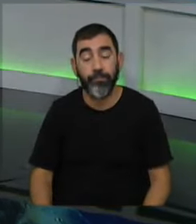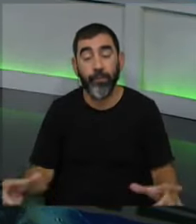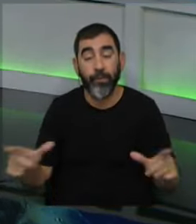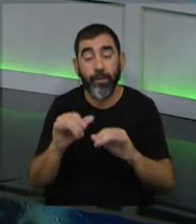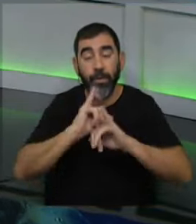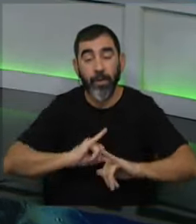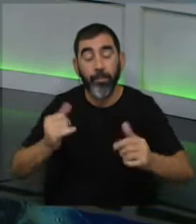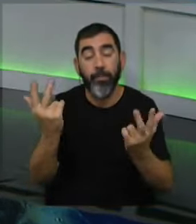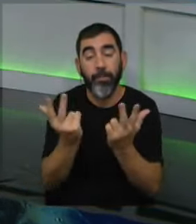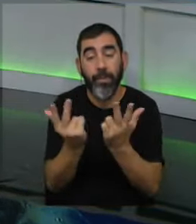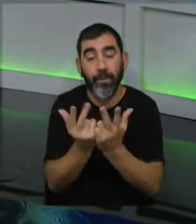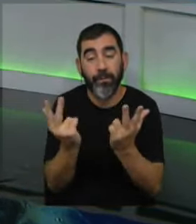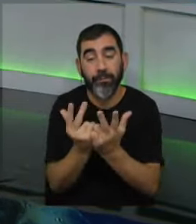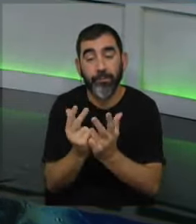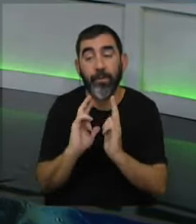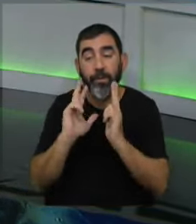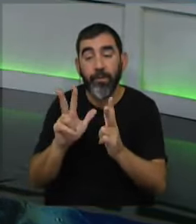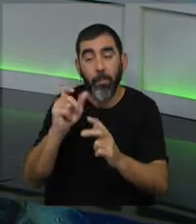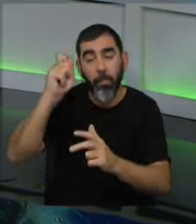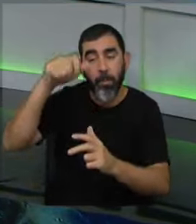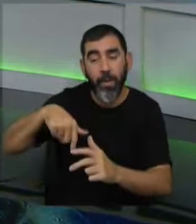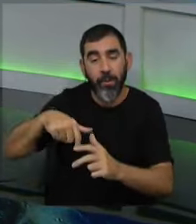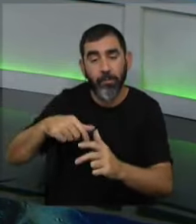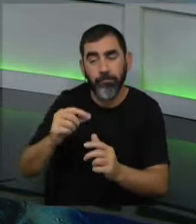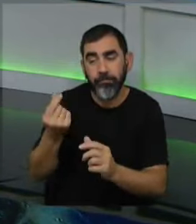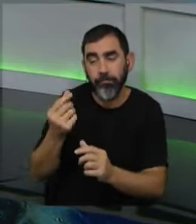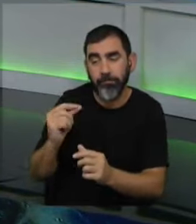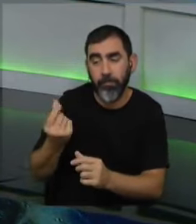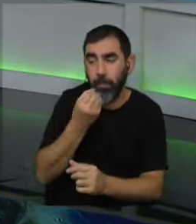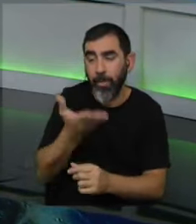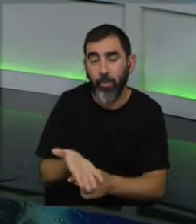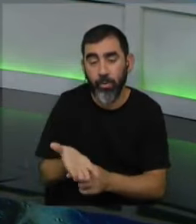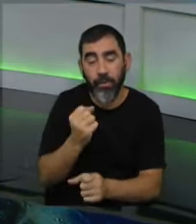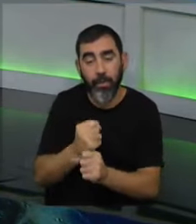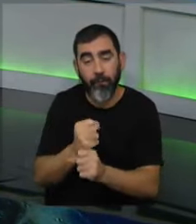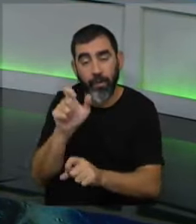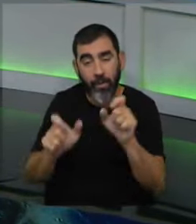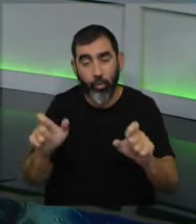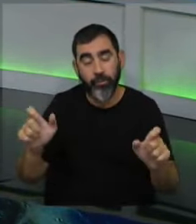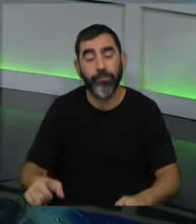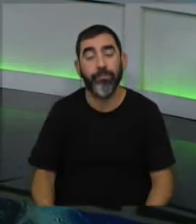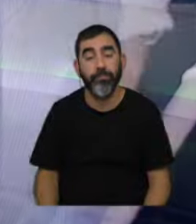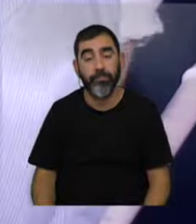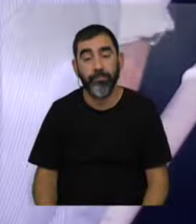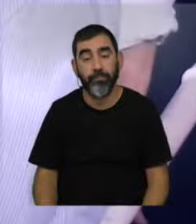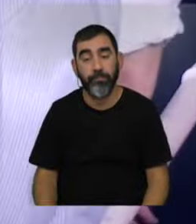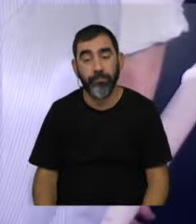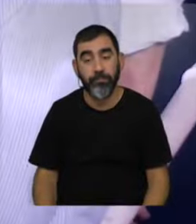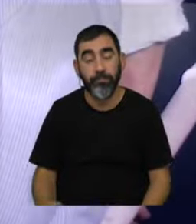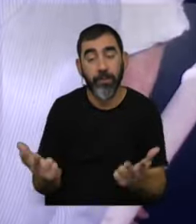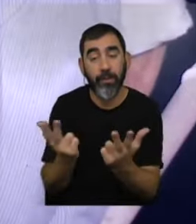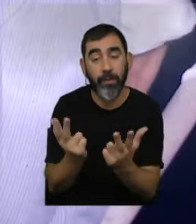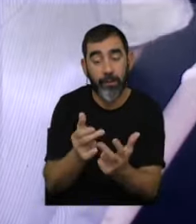campaña en 33 dijo que con su plan hará rendir más el bolsillo de las y los uruguayos cuando en